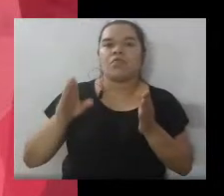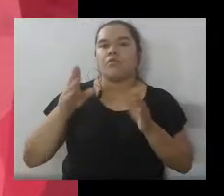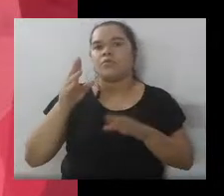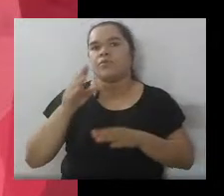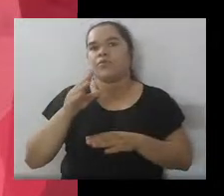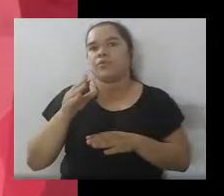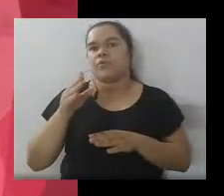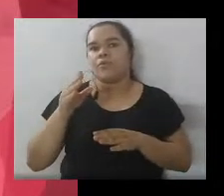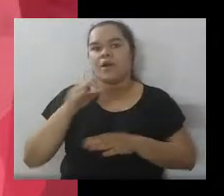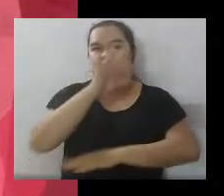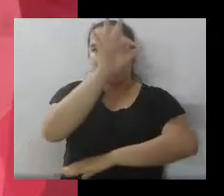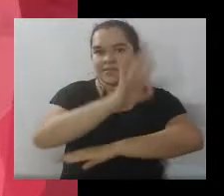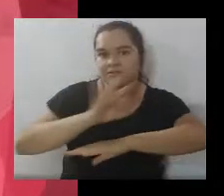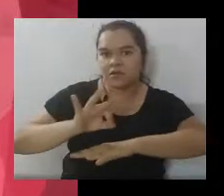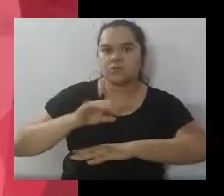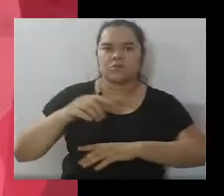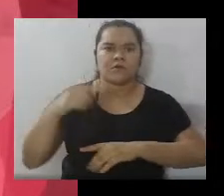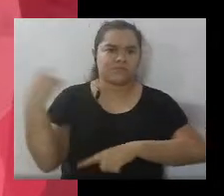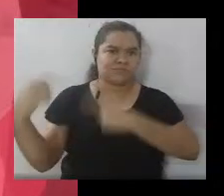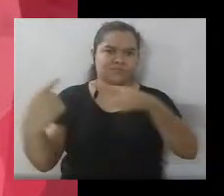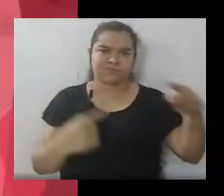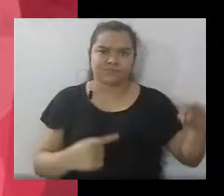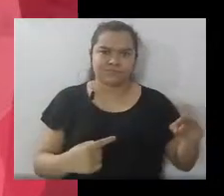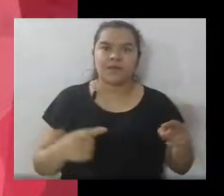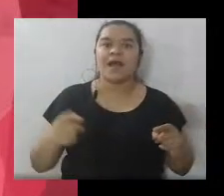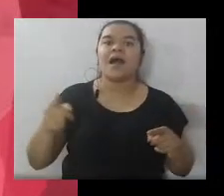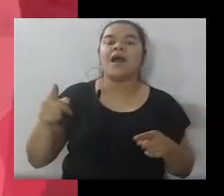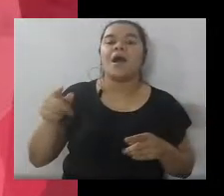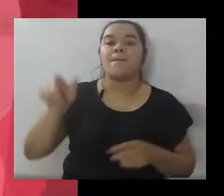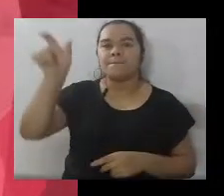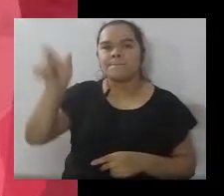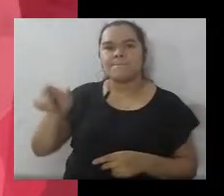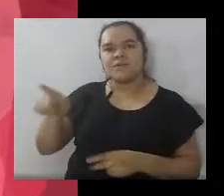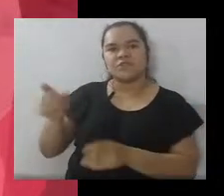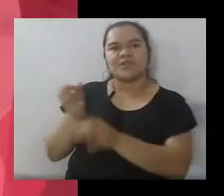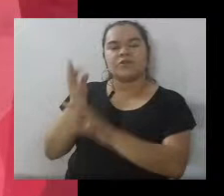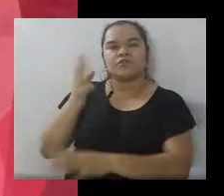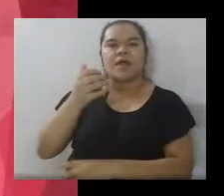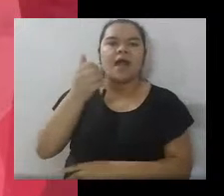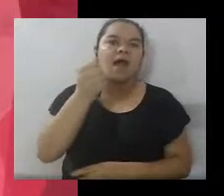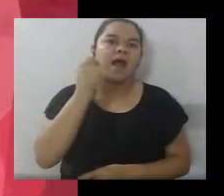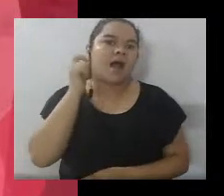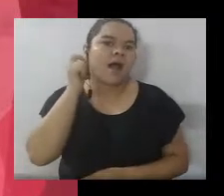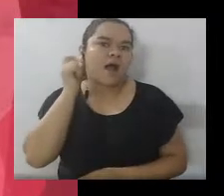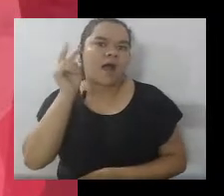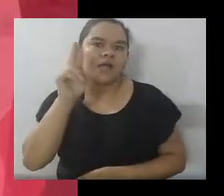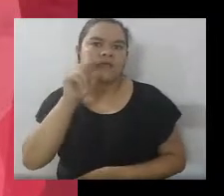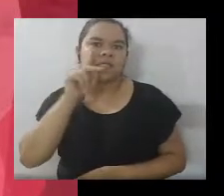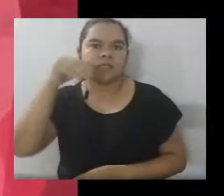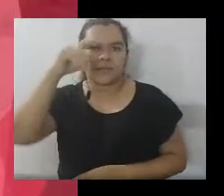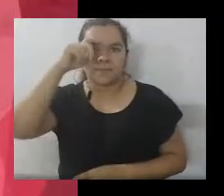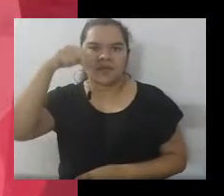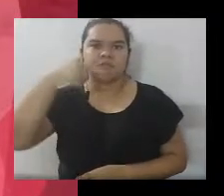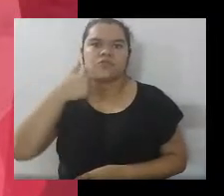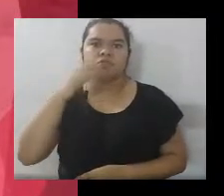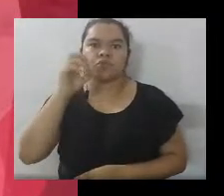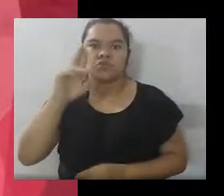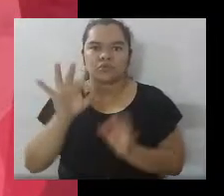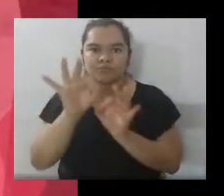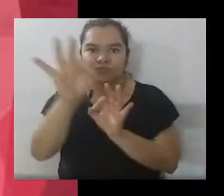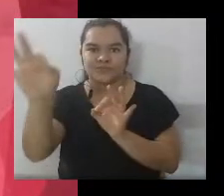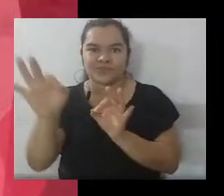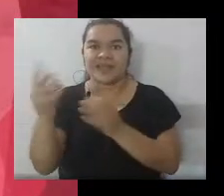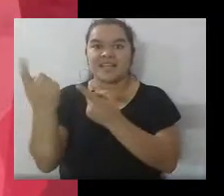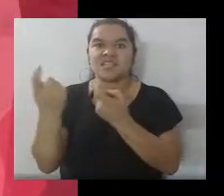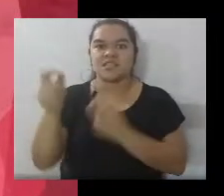estos profesionales, personas particulares o entidades estatales pueden adquirir los